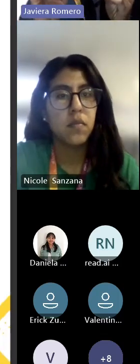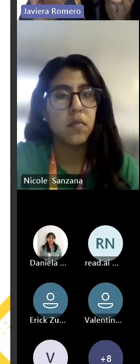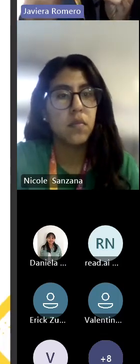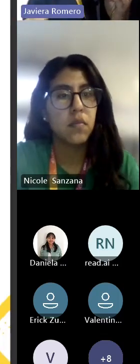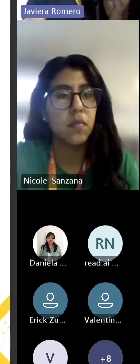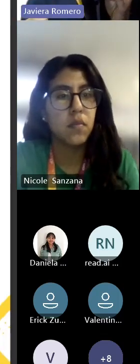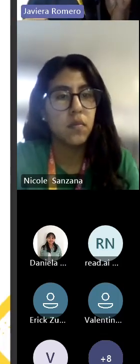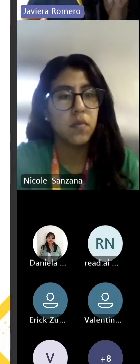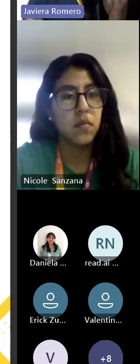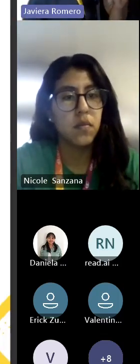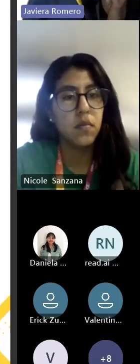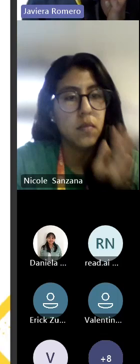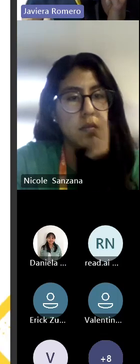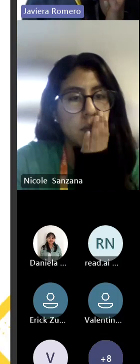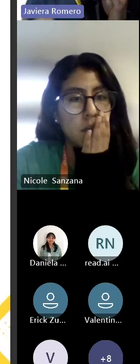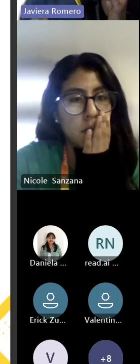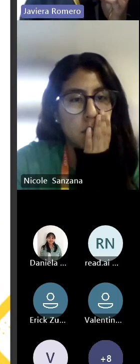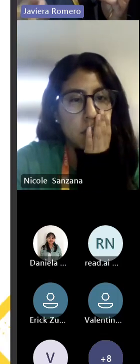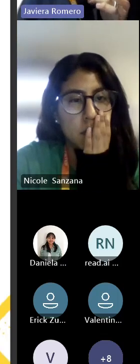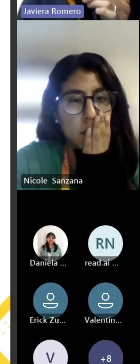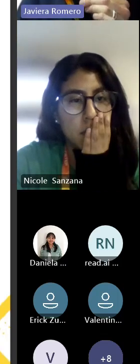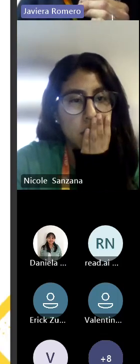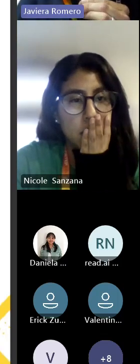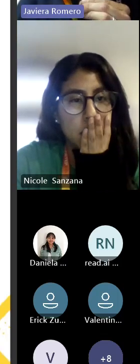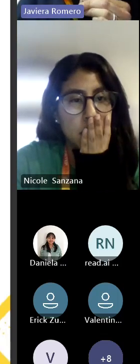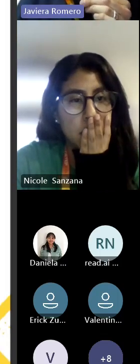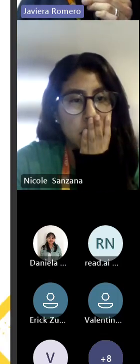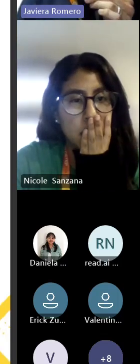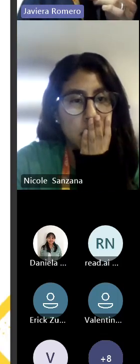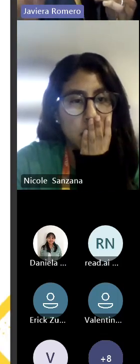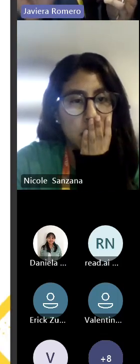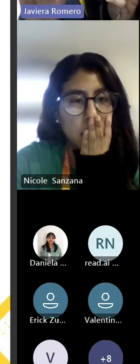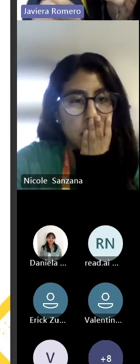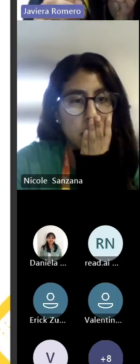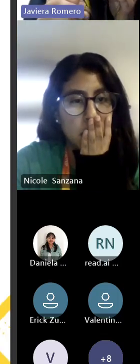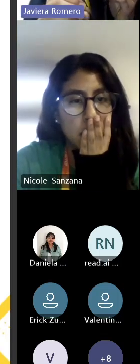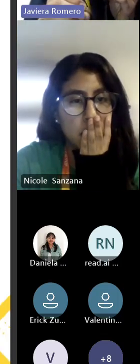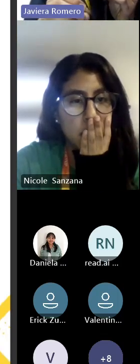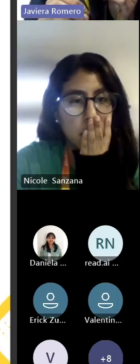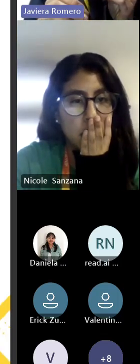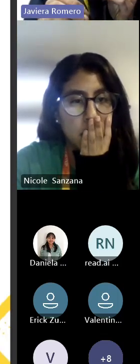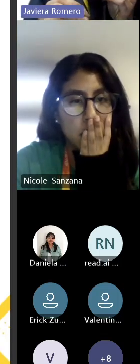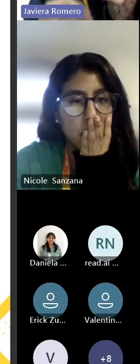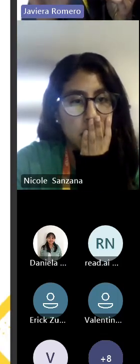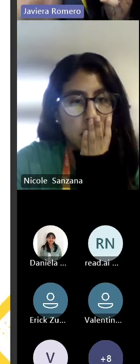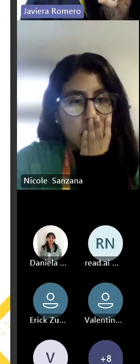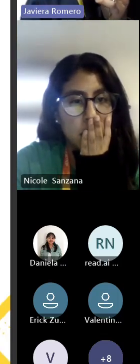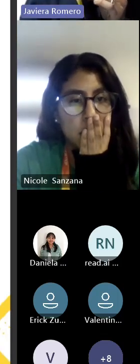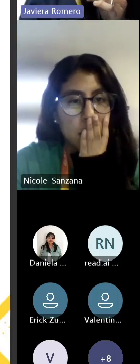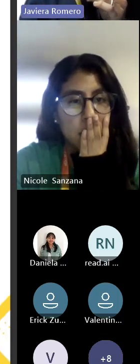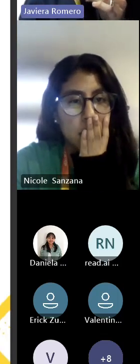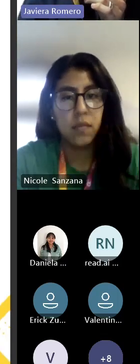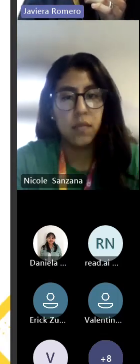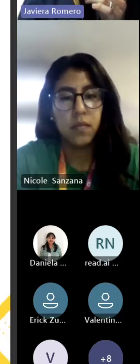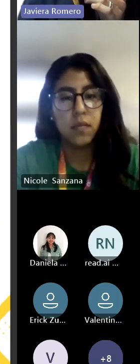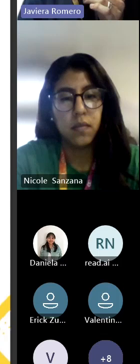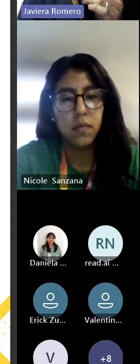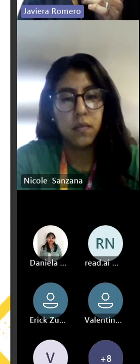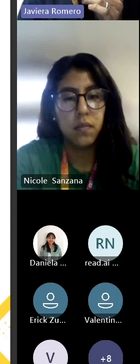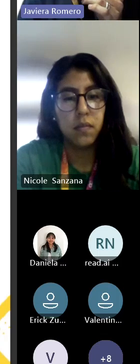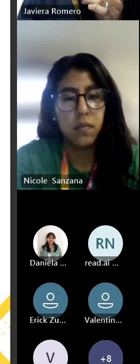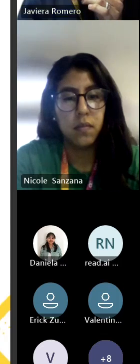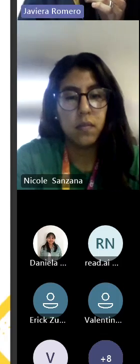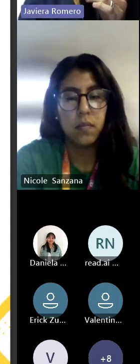tenemos dos elementos principales en el clima escolar protector, donde en primer lugar tenemos la prevención del acoso